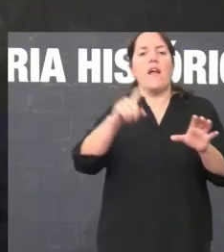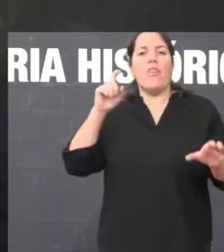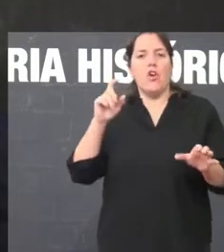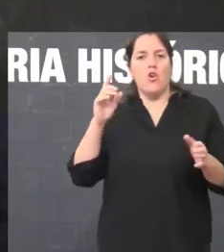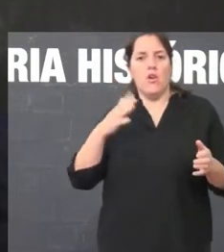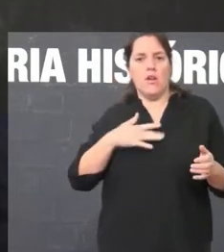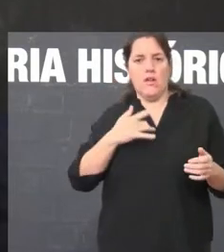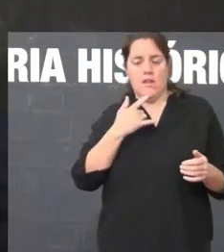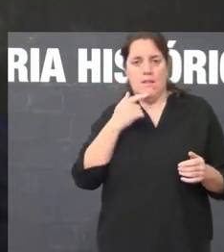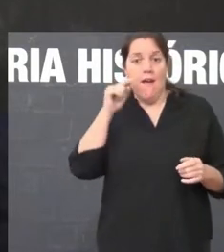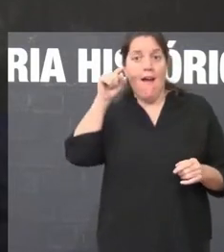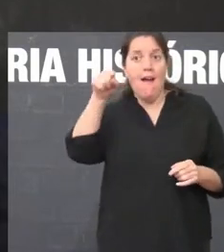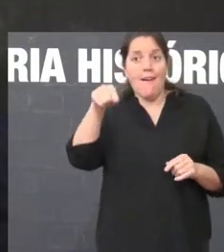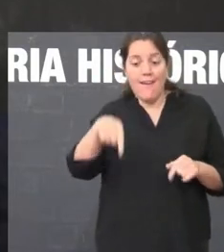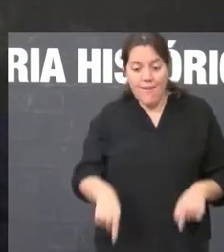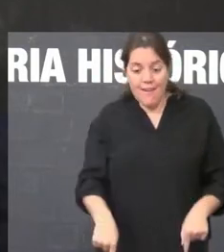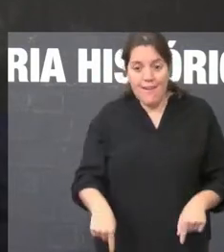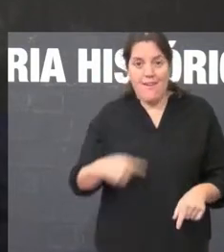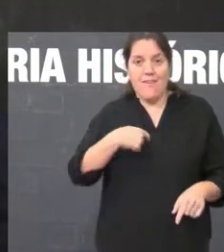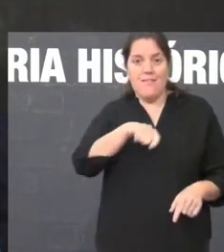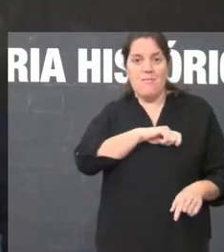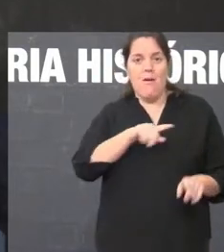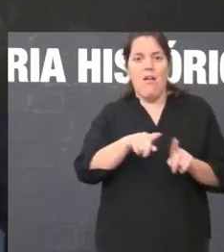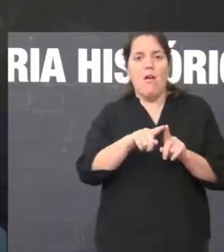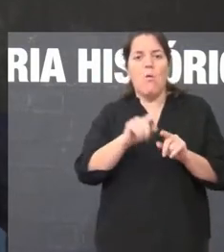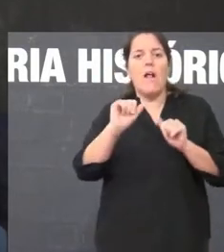aquí todavía no ha habido un proceso de